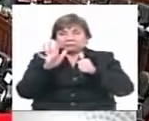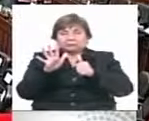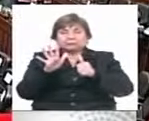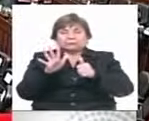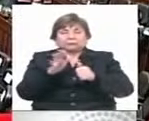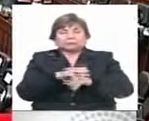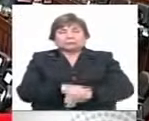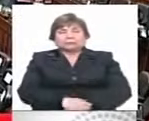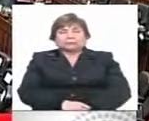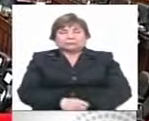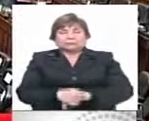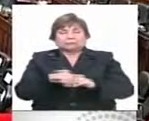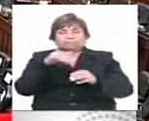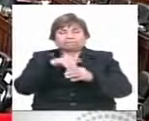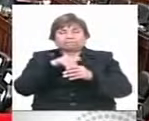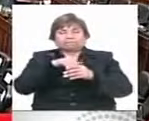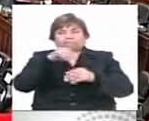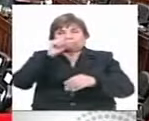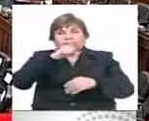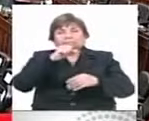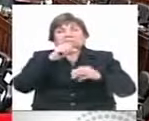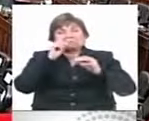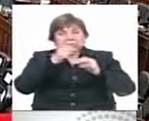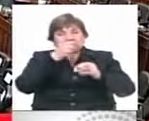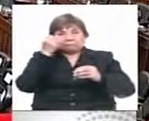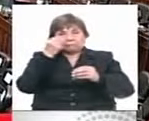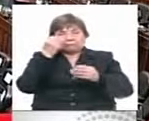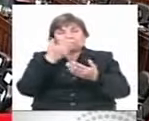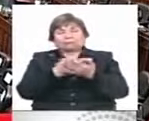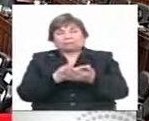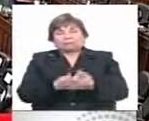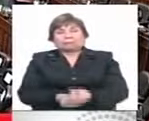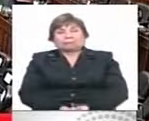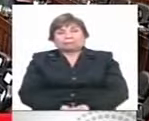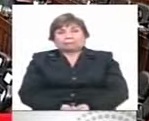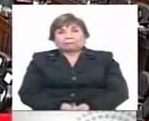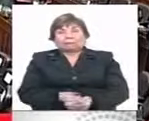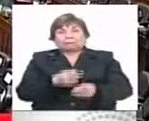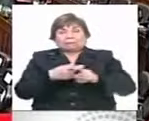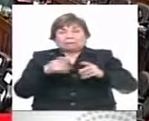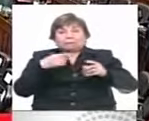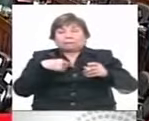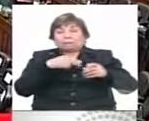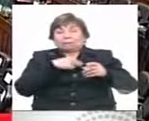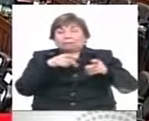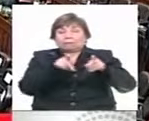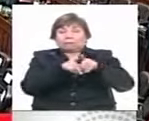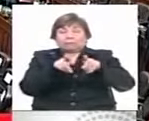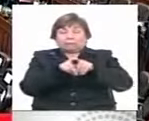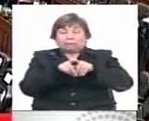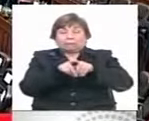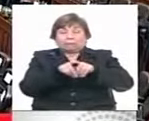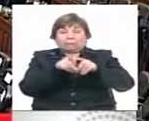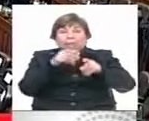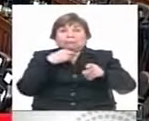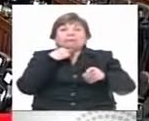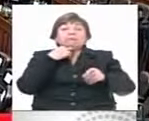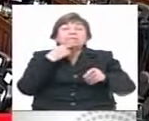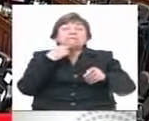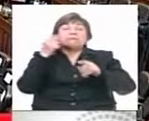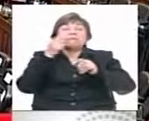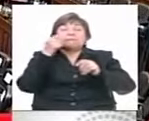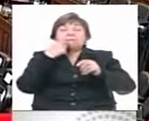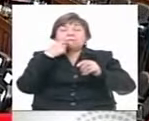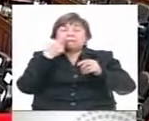66 votos. La distribución también, recordar que se ha sesionado la Junta de Portavoces previo a